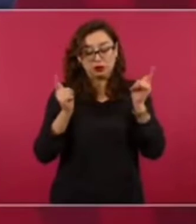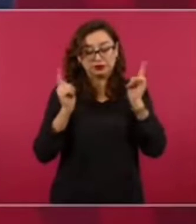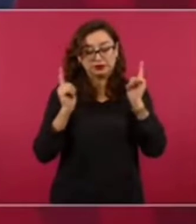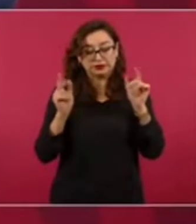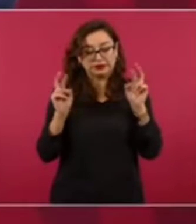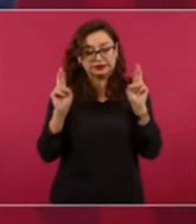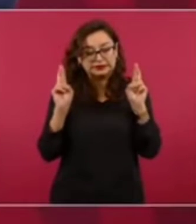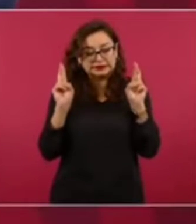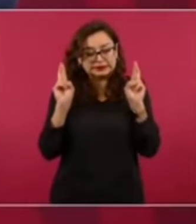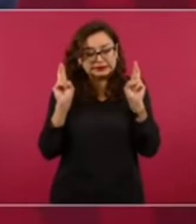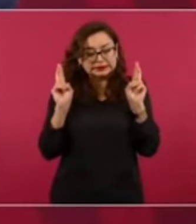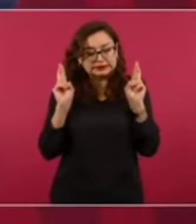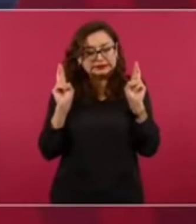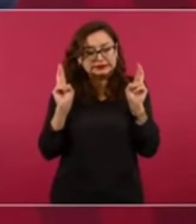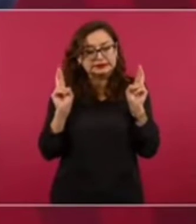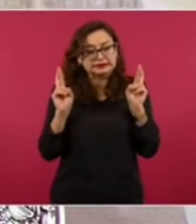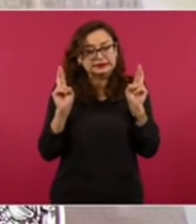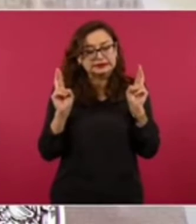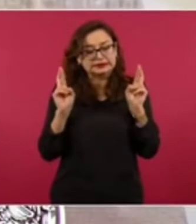toco madera, yo